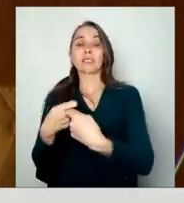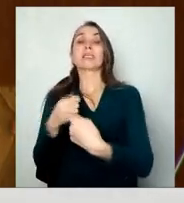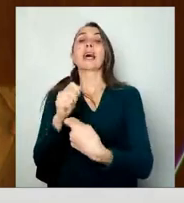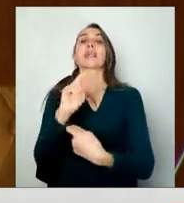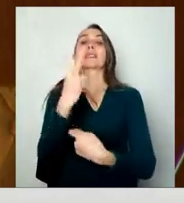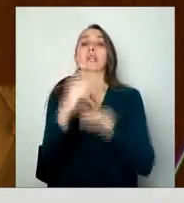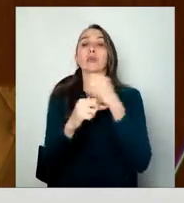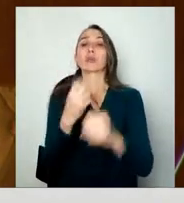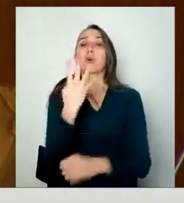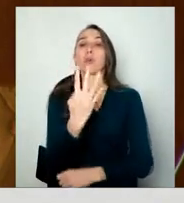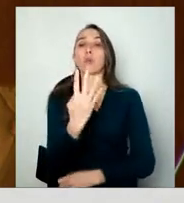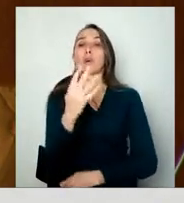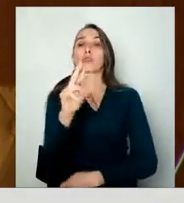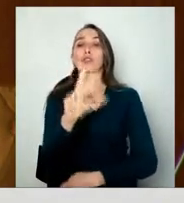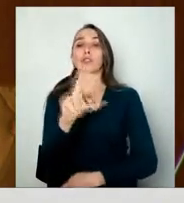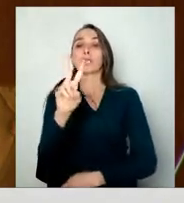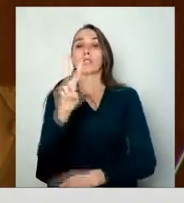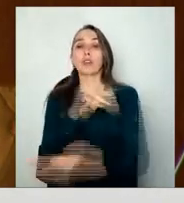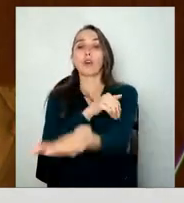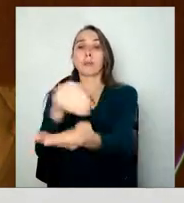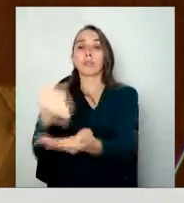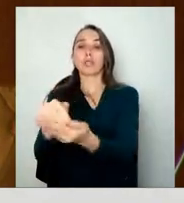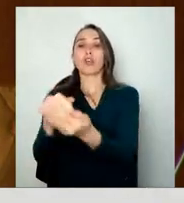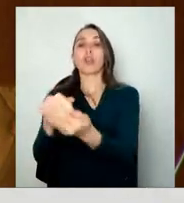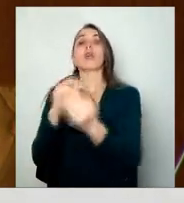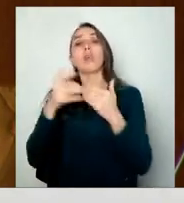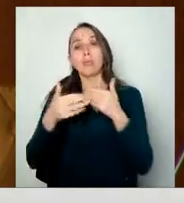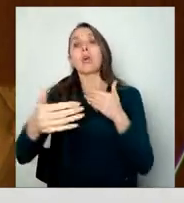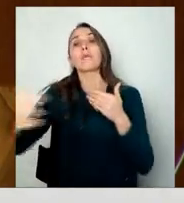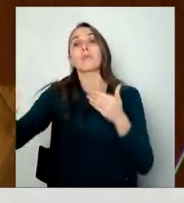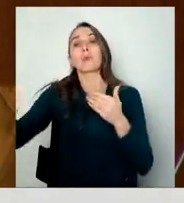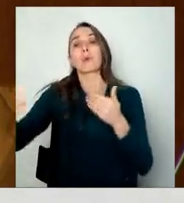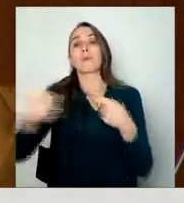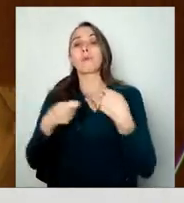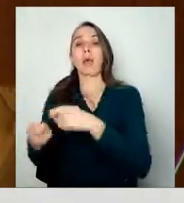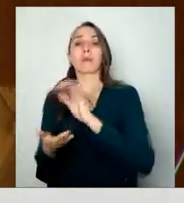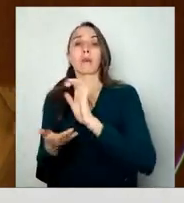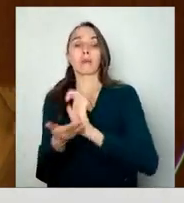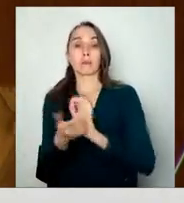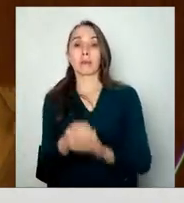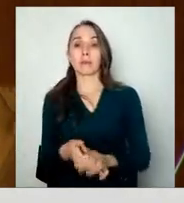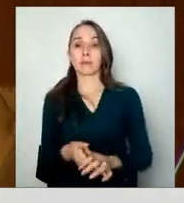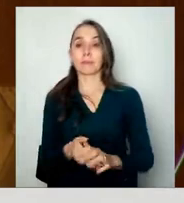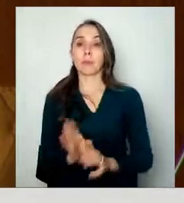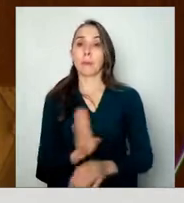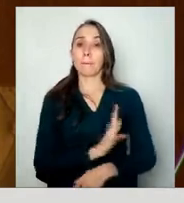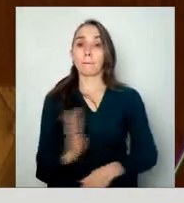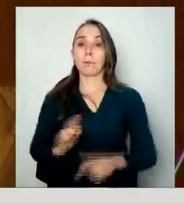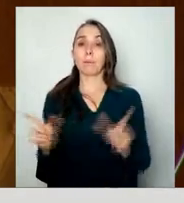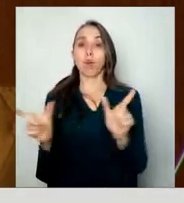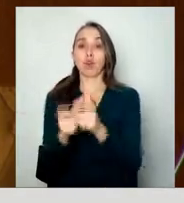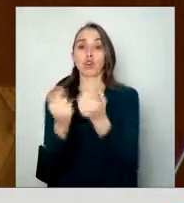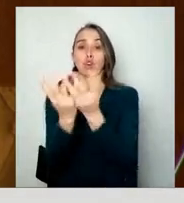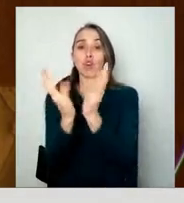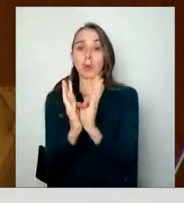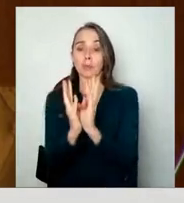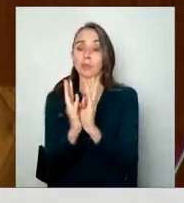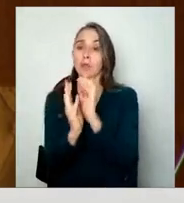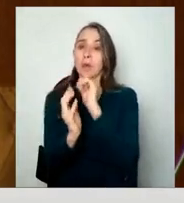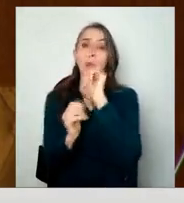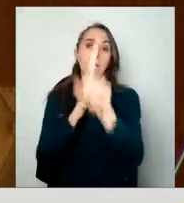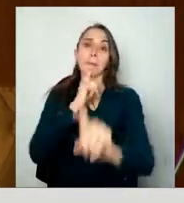cuatrocientos ochenta y dos millones en régimen los integrantes de la comisión presentaron numerosas consultas y opiniones